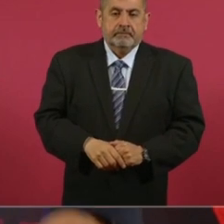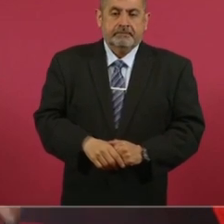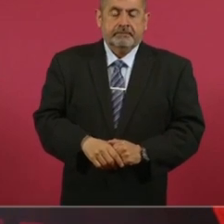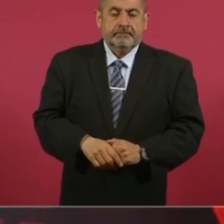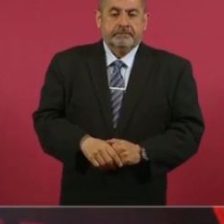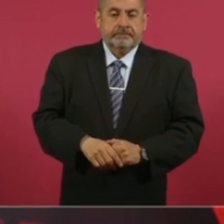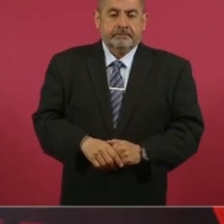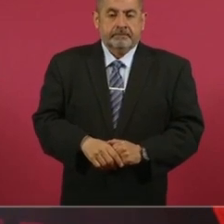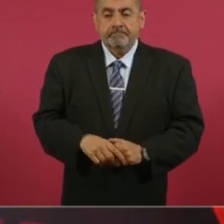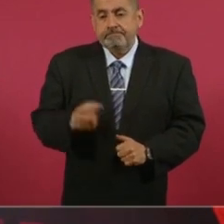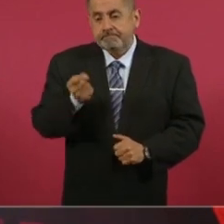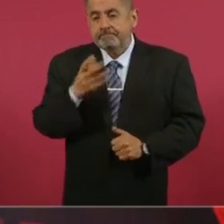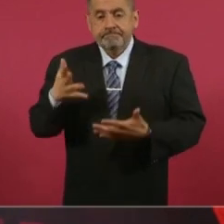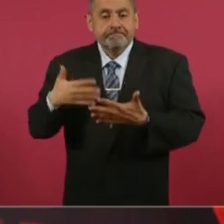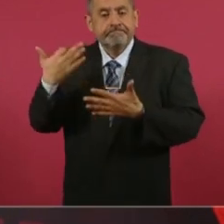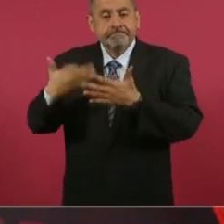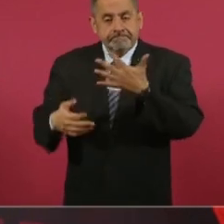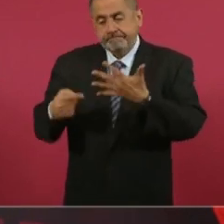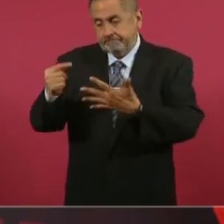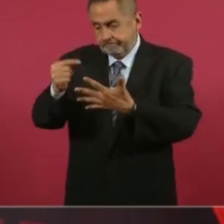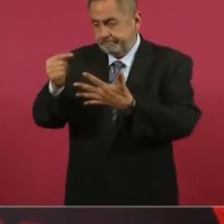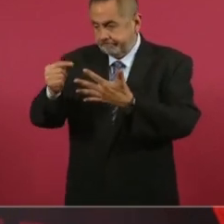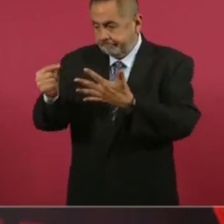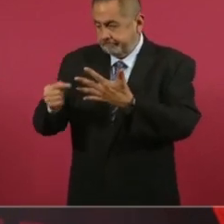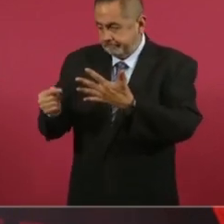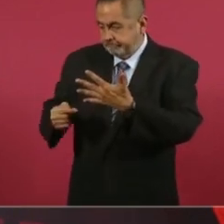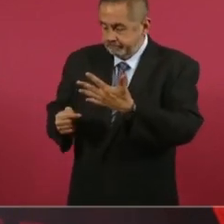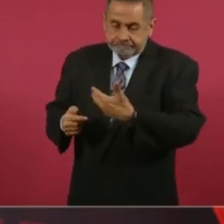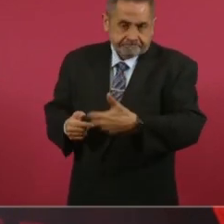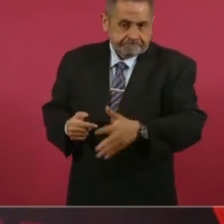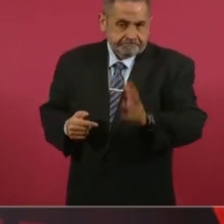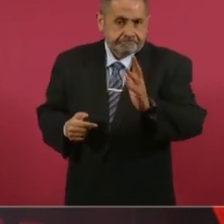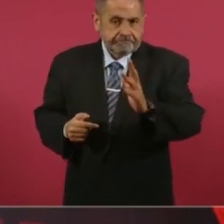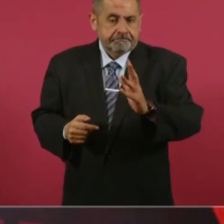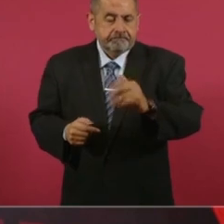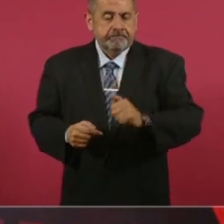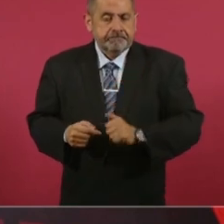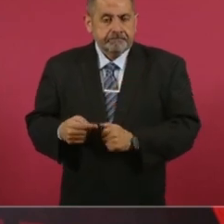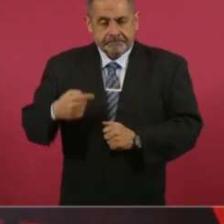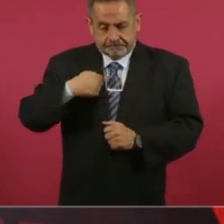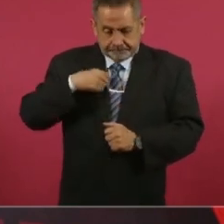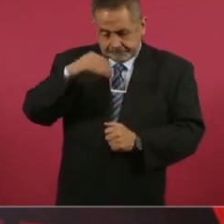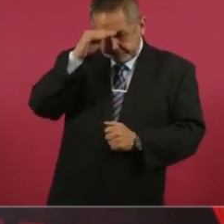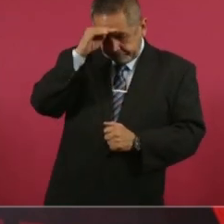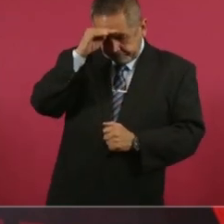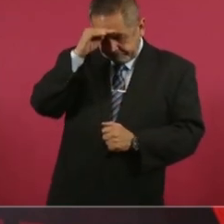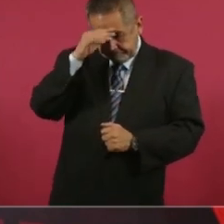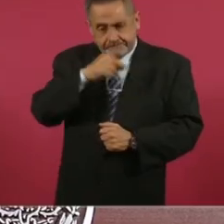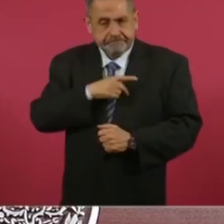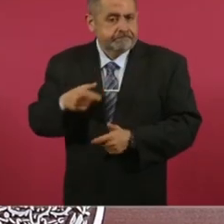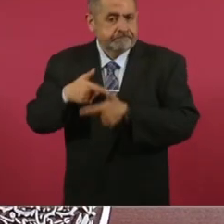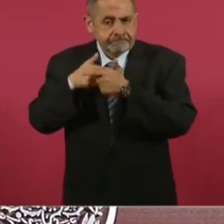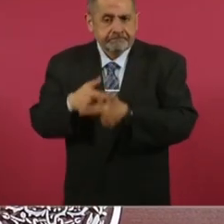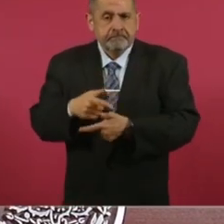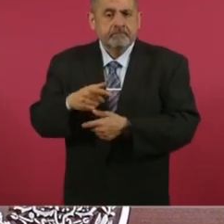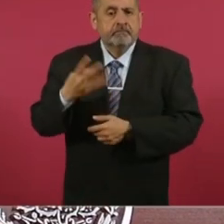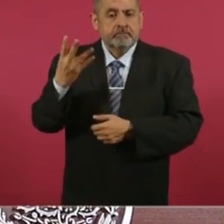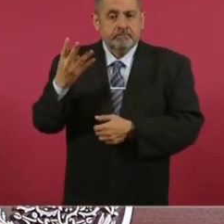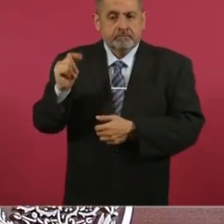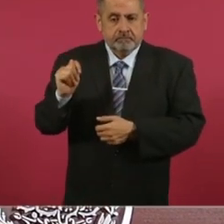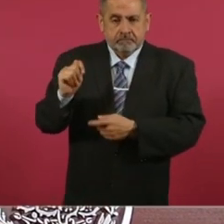Pero hay cosas pendientes. Por eso considero que debe de continuar la transformación.